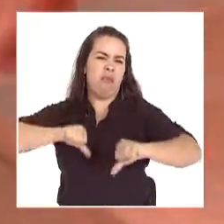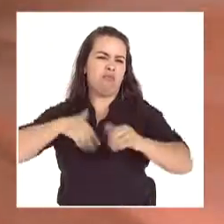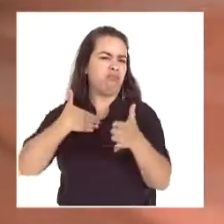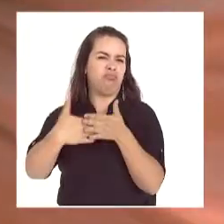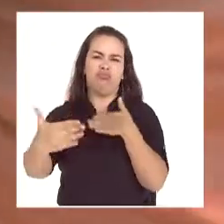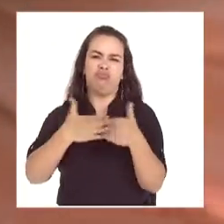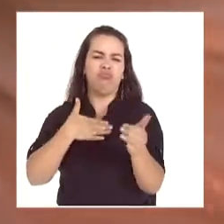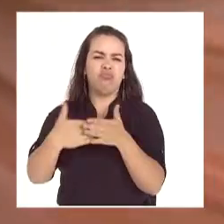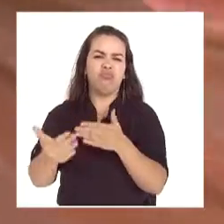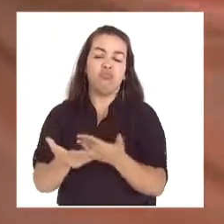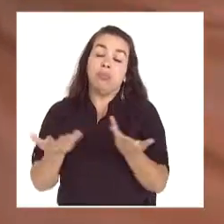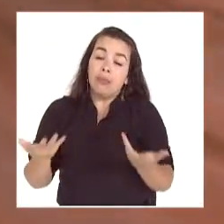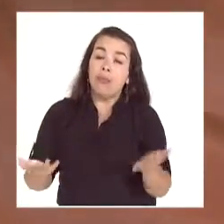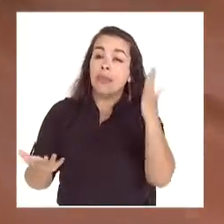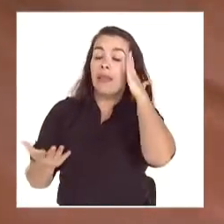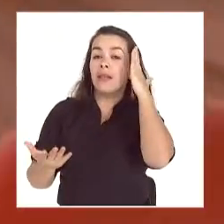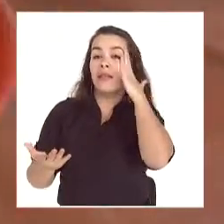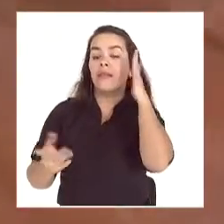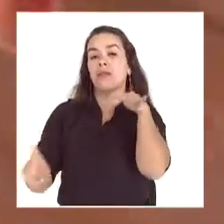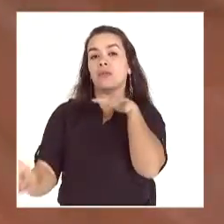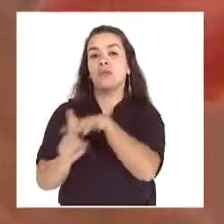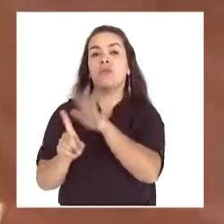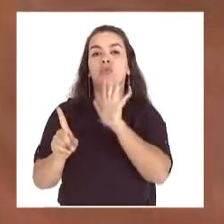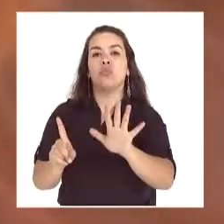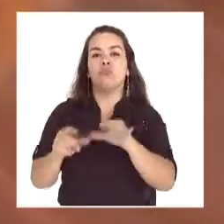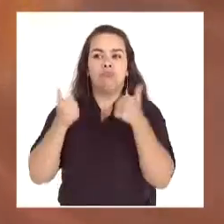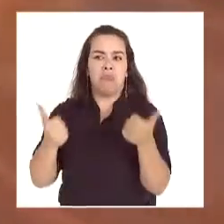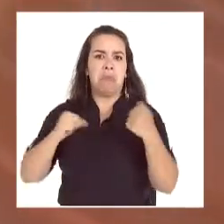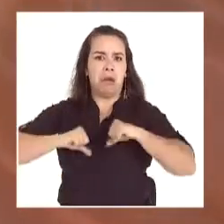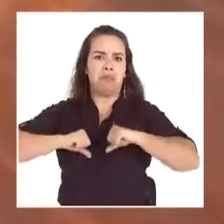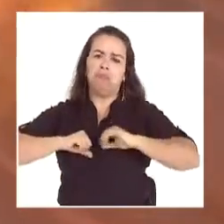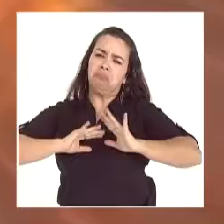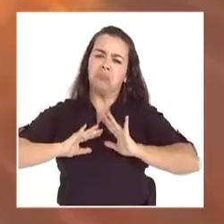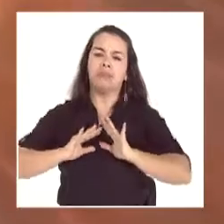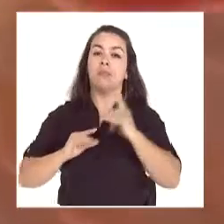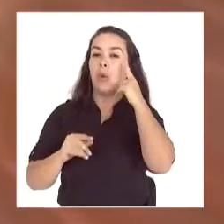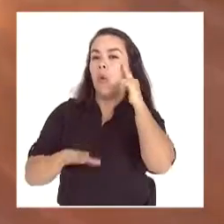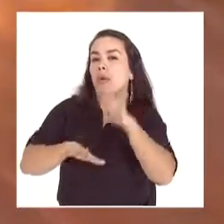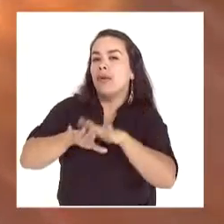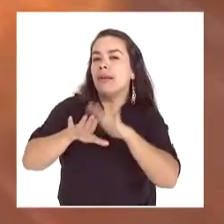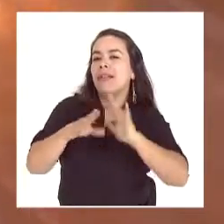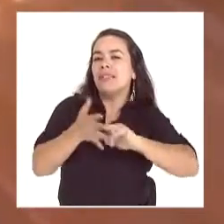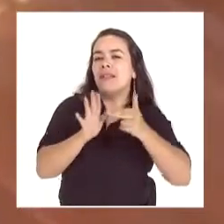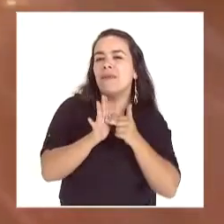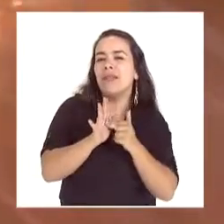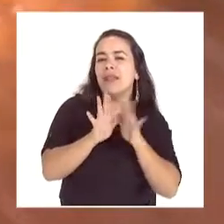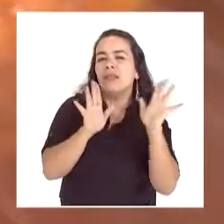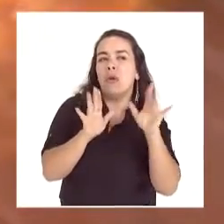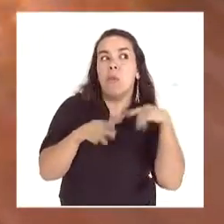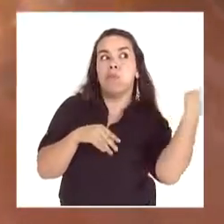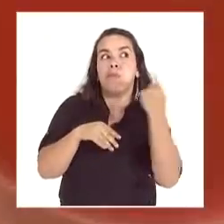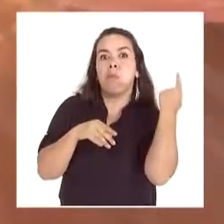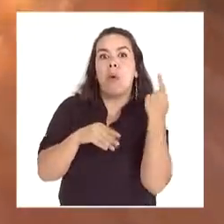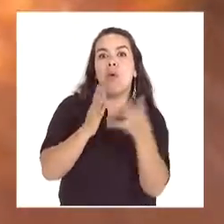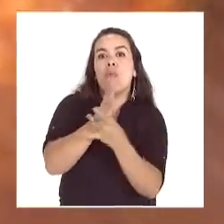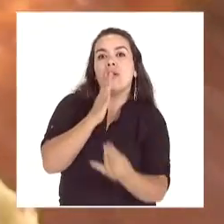comillas, sin ser que uno sea bueno o malo. Hablo comillas porque es como lo conocen